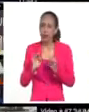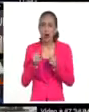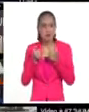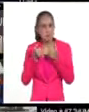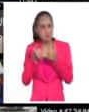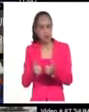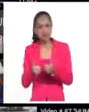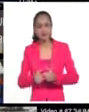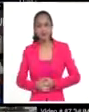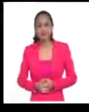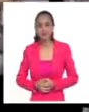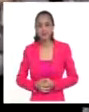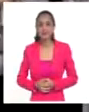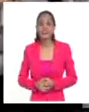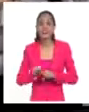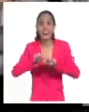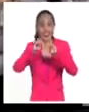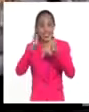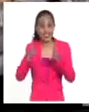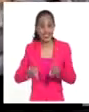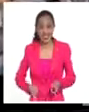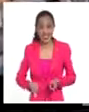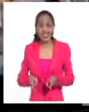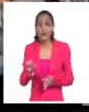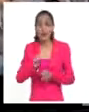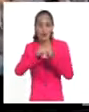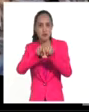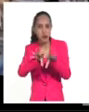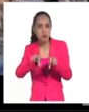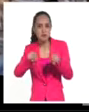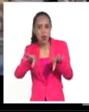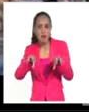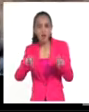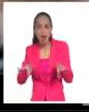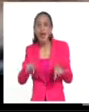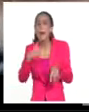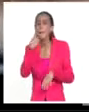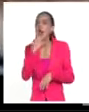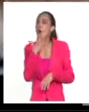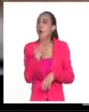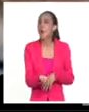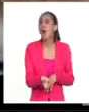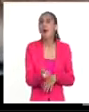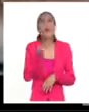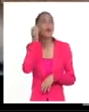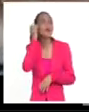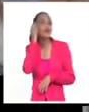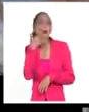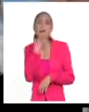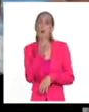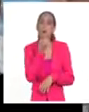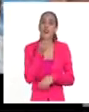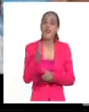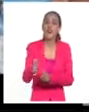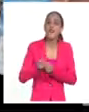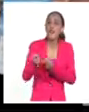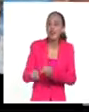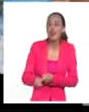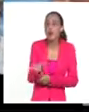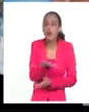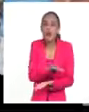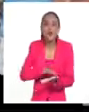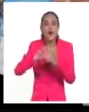A través de las redes sociales, esta familia campesina de Tahuasco muestra cómo, con creatividad, su finca se convirtió en un